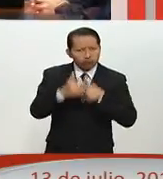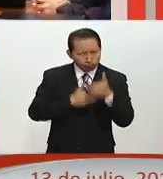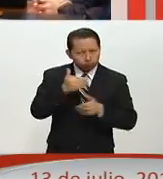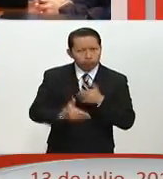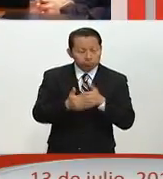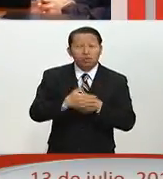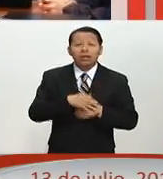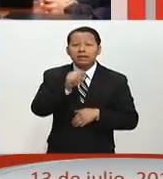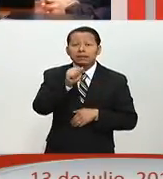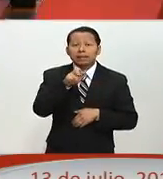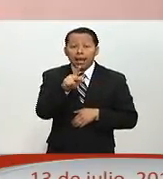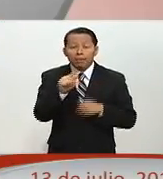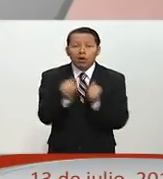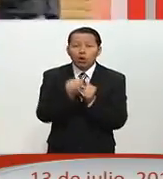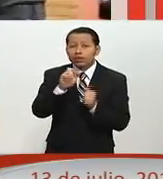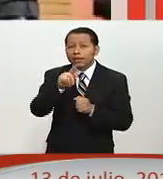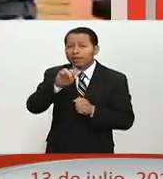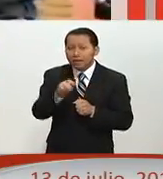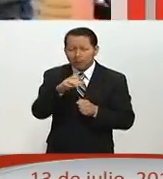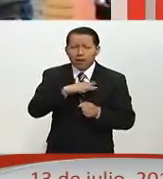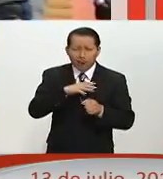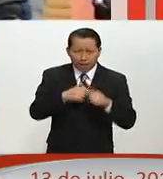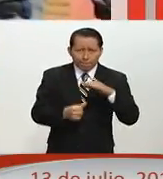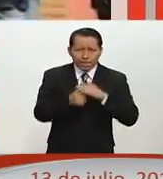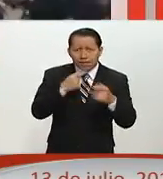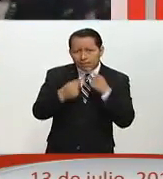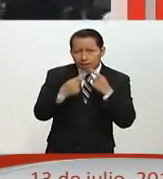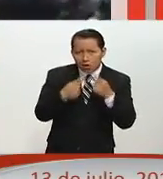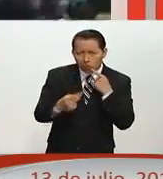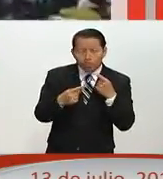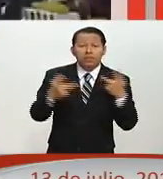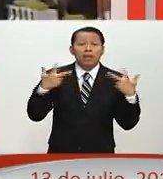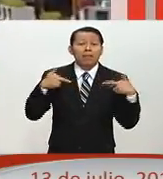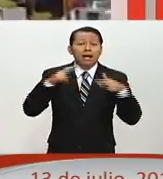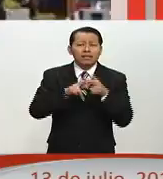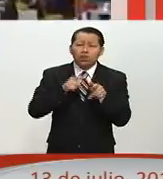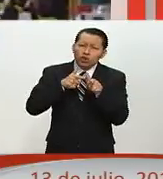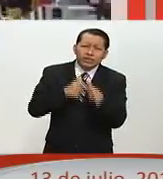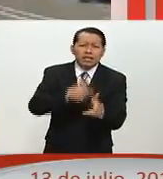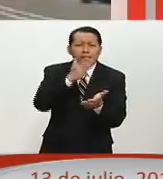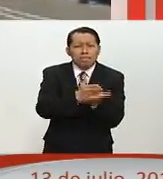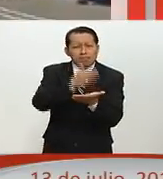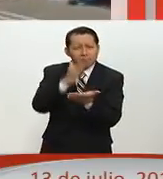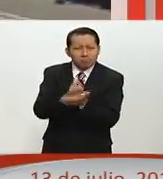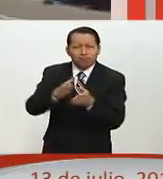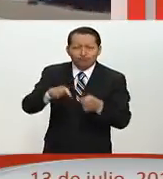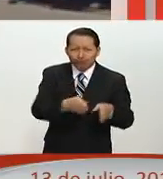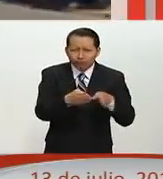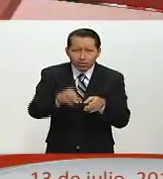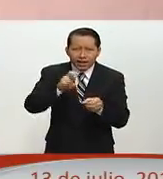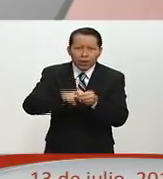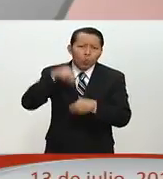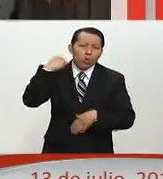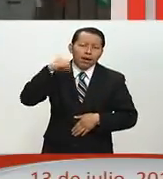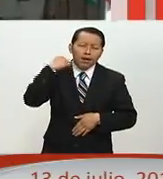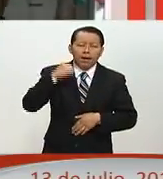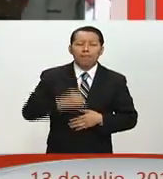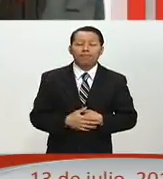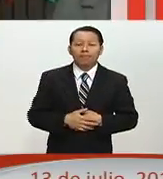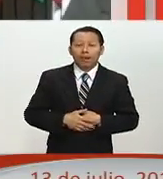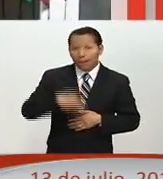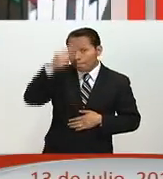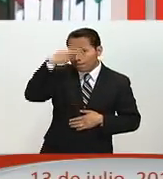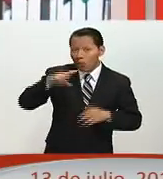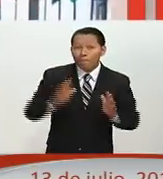mesas de diálogo con la CENTE. Maestros disidentes continúan sus bloqueos carreteros y manifestaciones en Oaxaca.